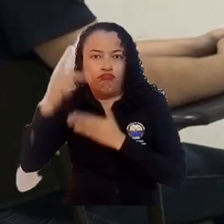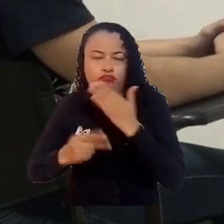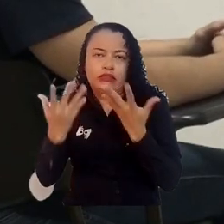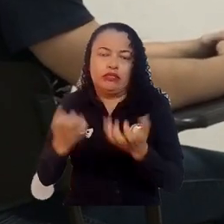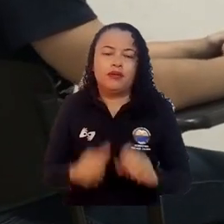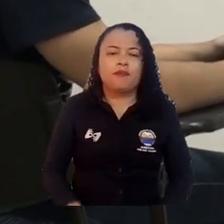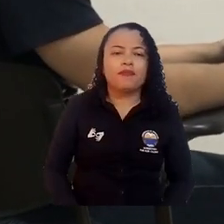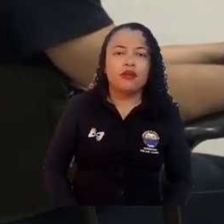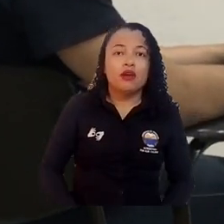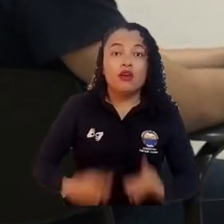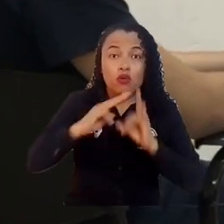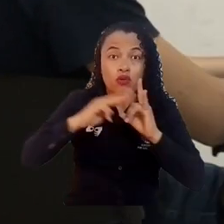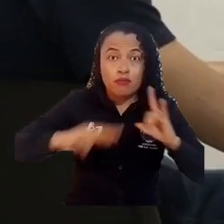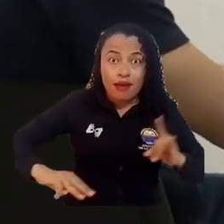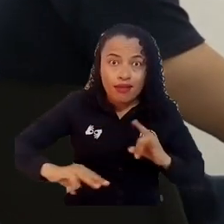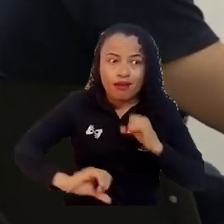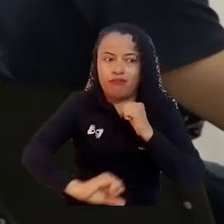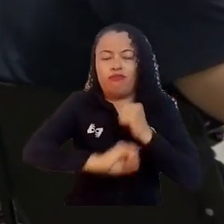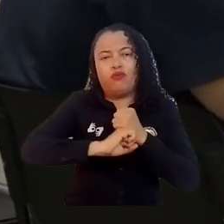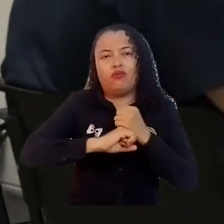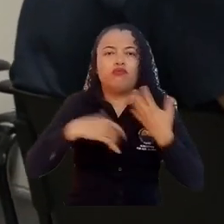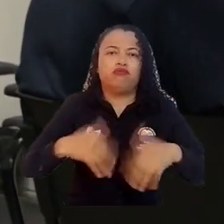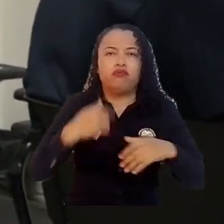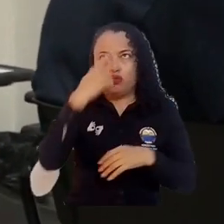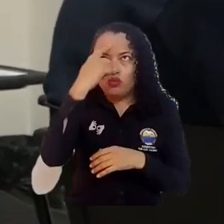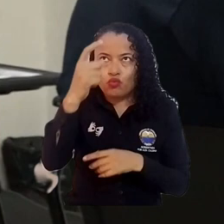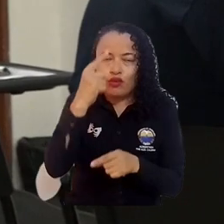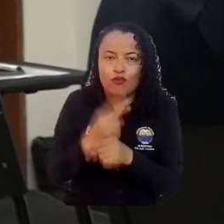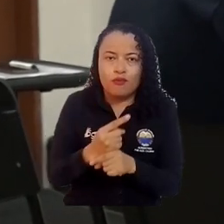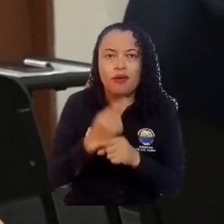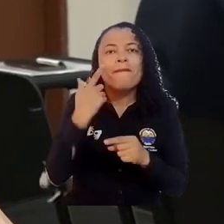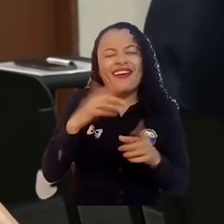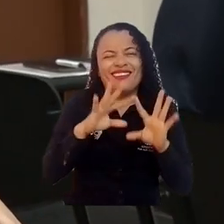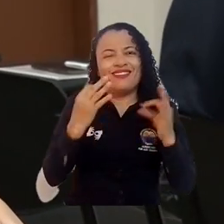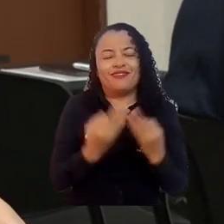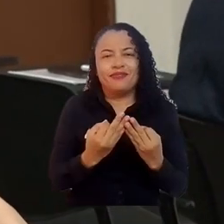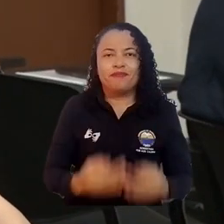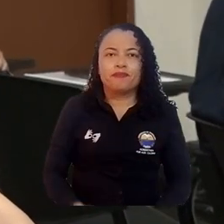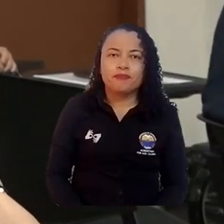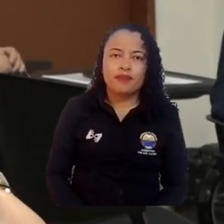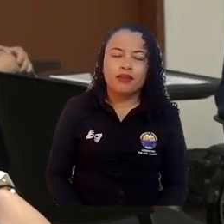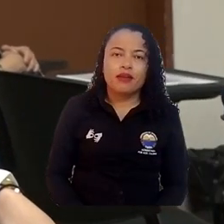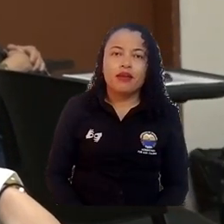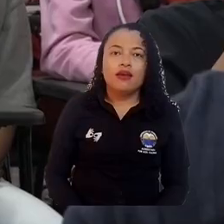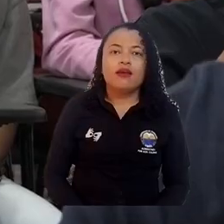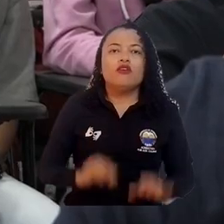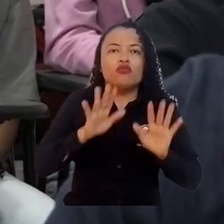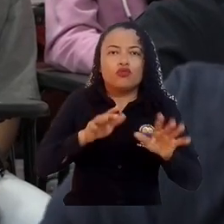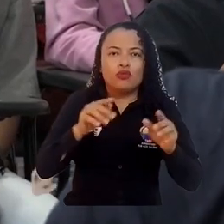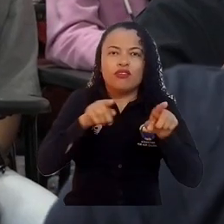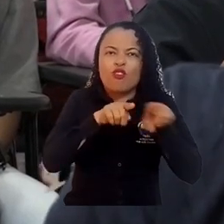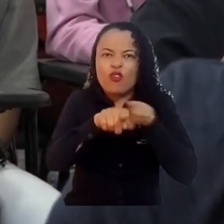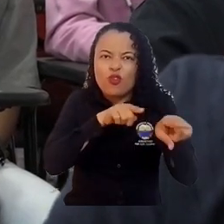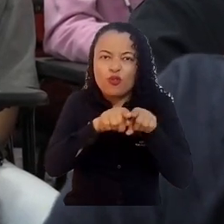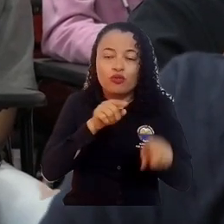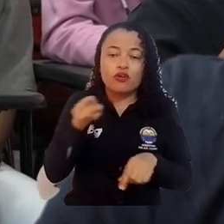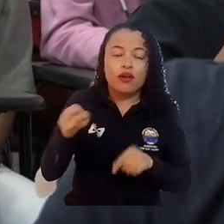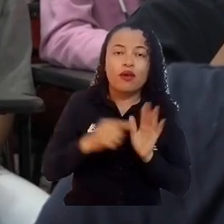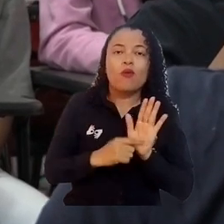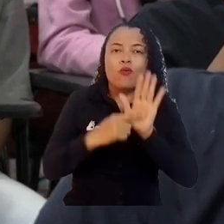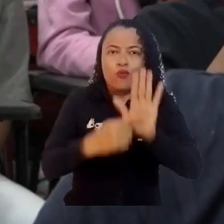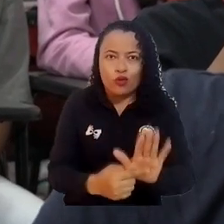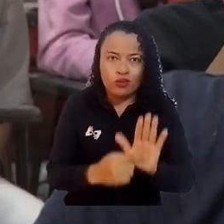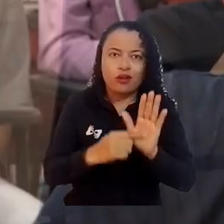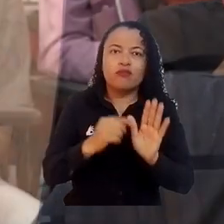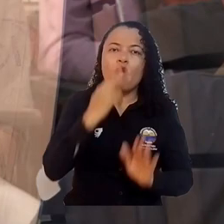mí es un apoyo, es un respaldo, es un sueño cumplido y la verdad lo he sentido como una familia. En el certamen, María Camila será la